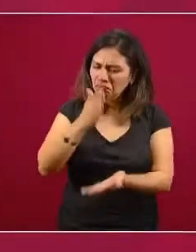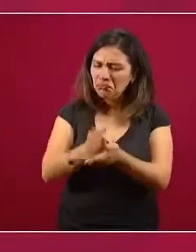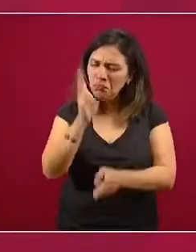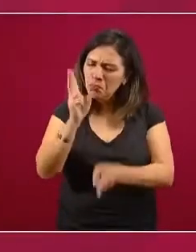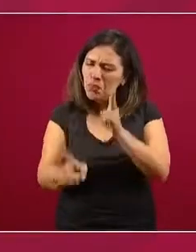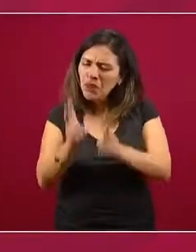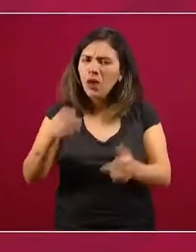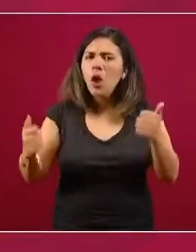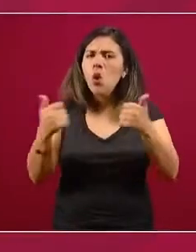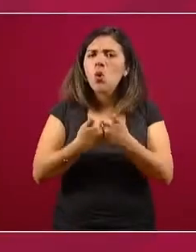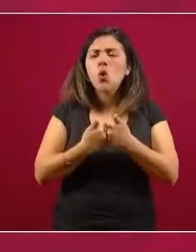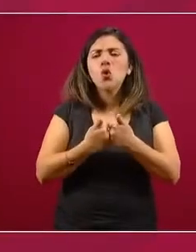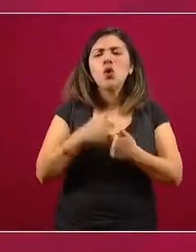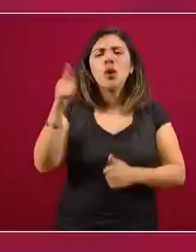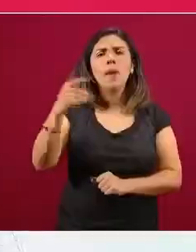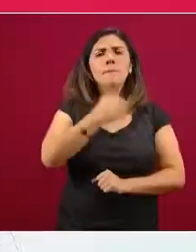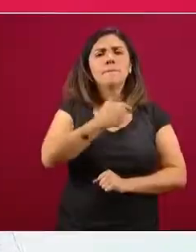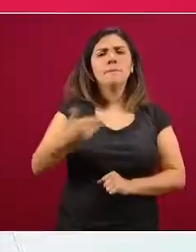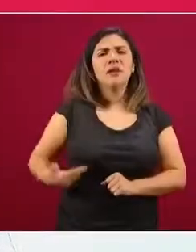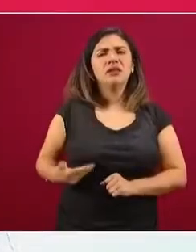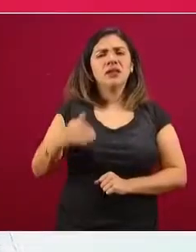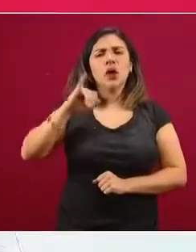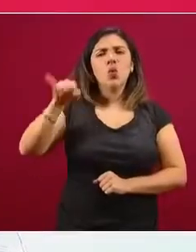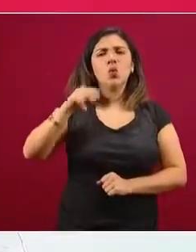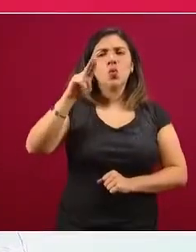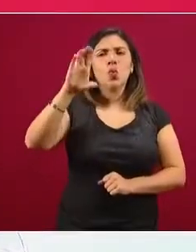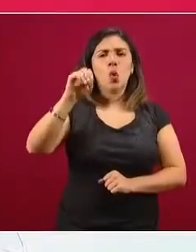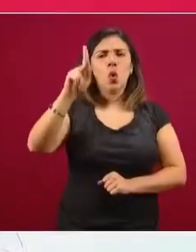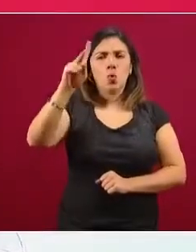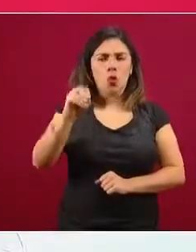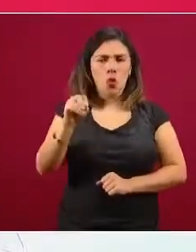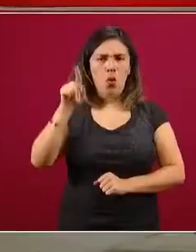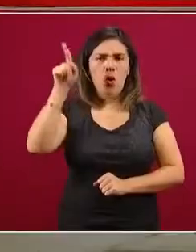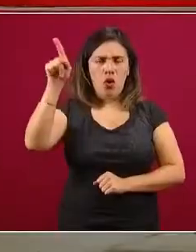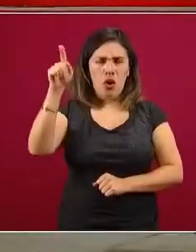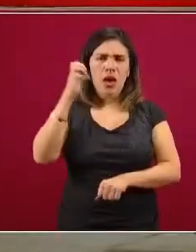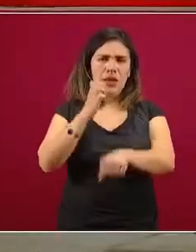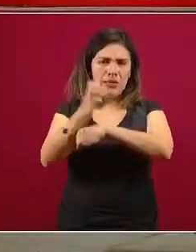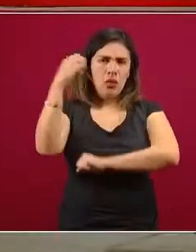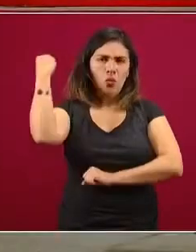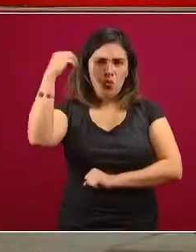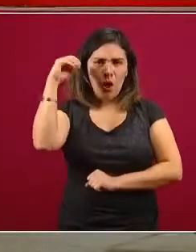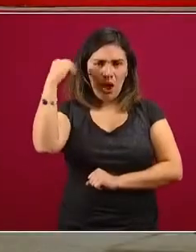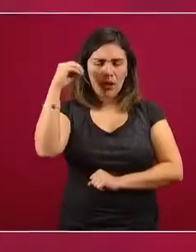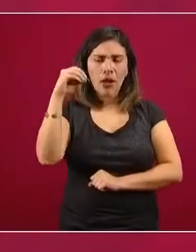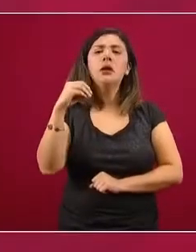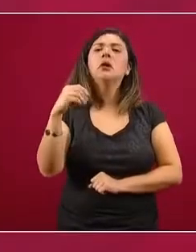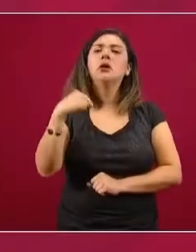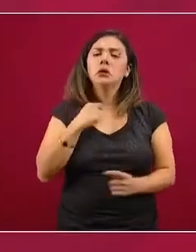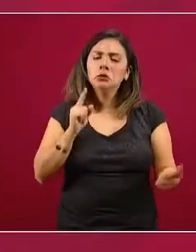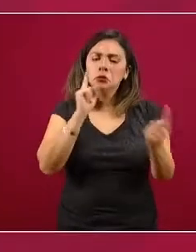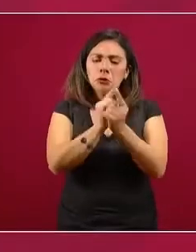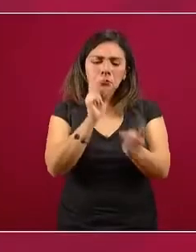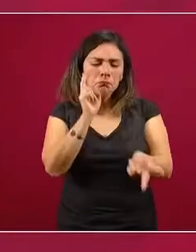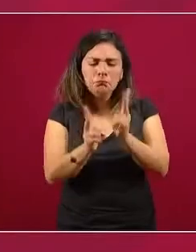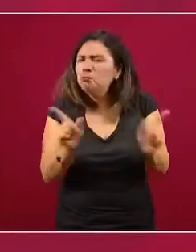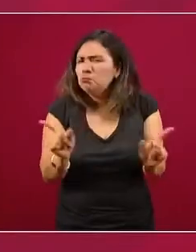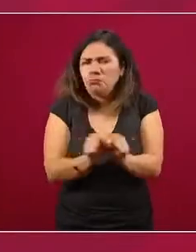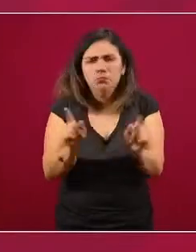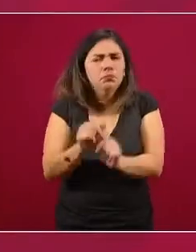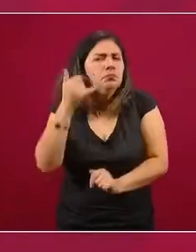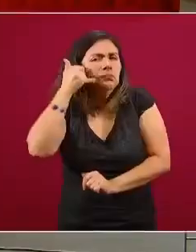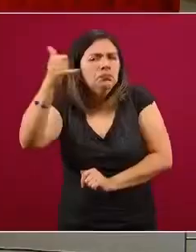con el presidente de la Junta de Coordinación Política de este Congreso local y tuvimos una conversación breve por